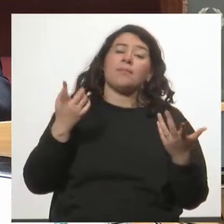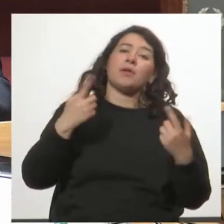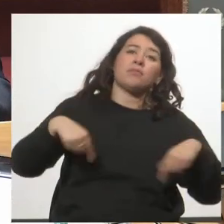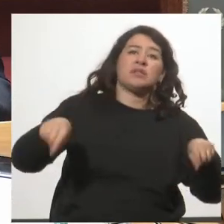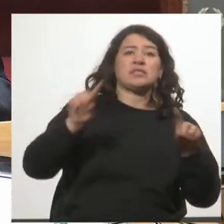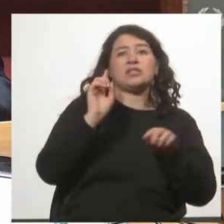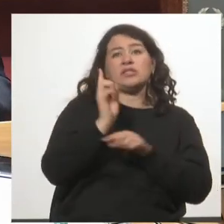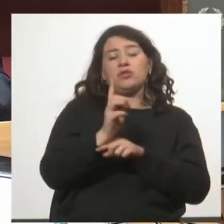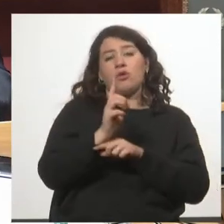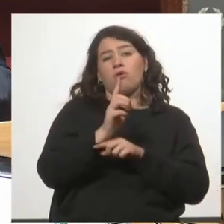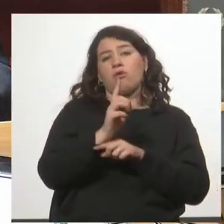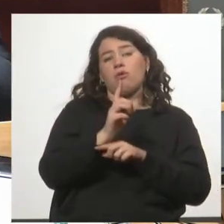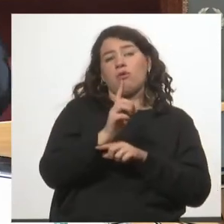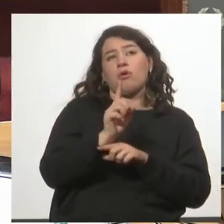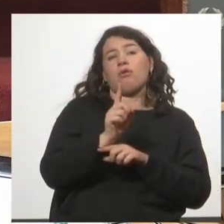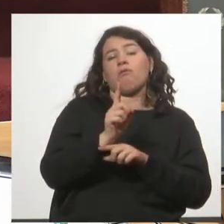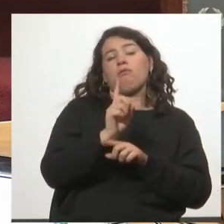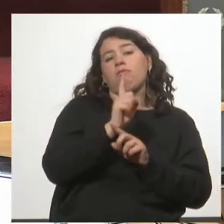cosa